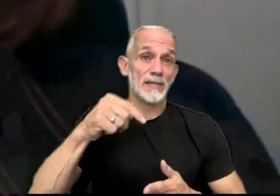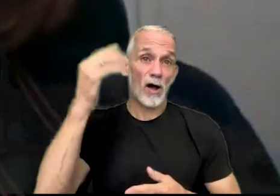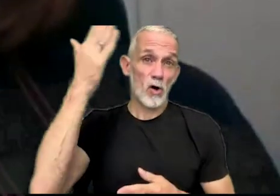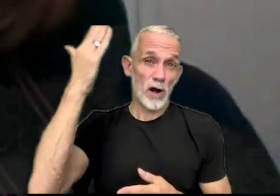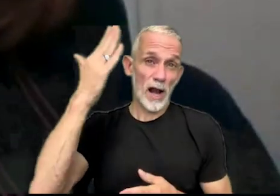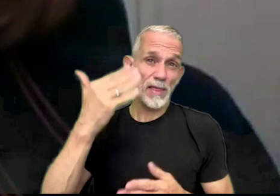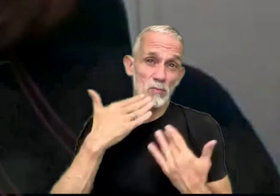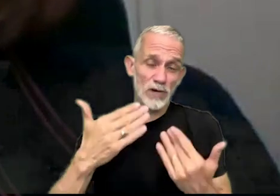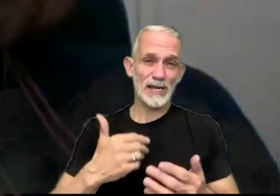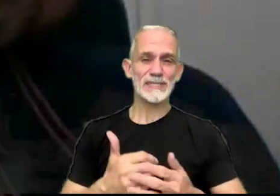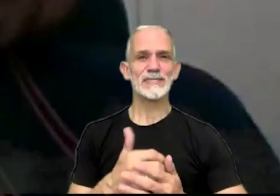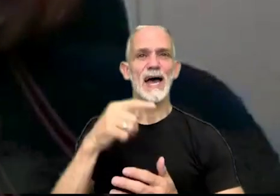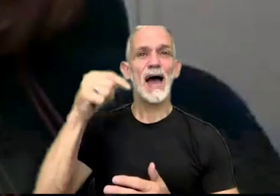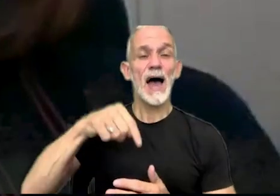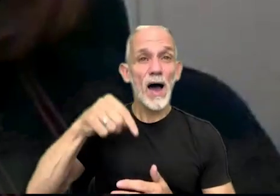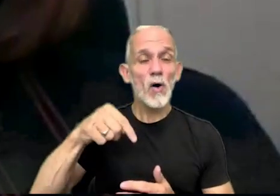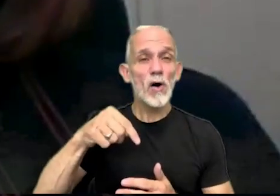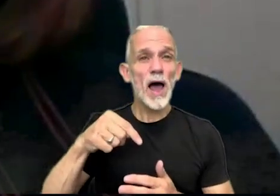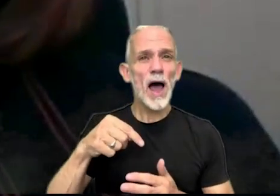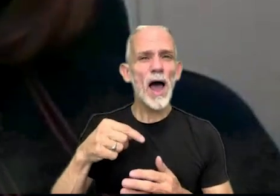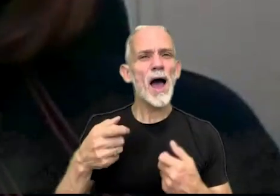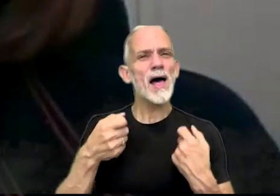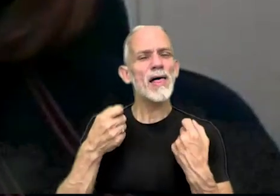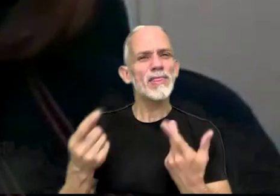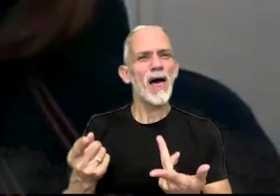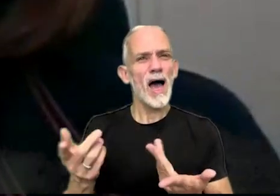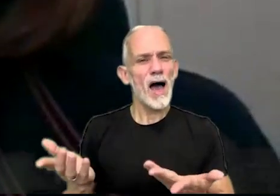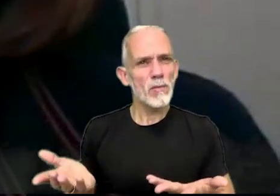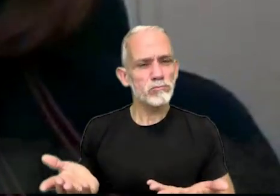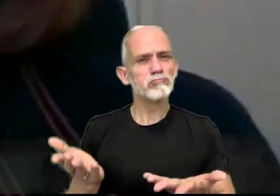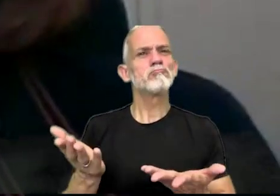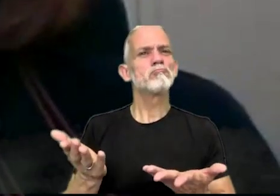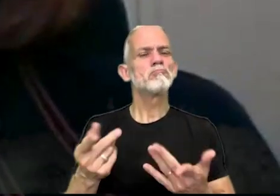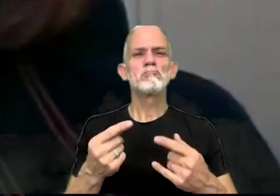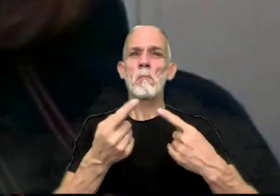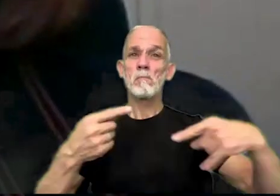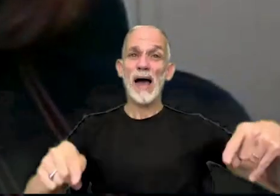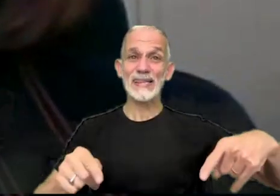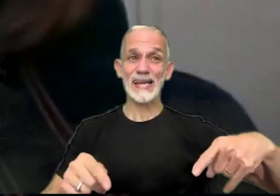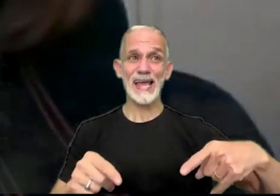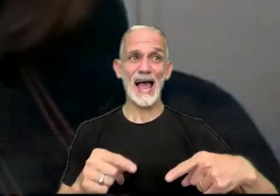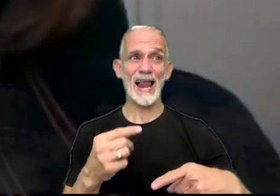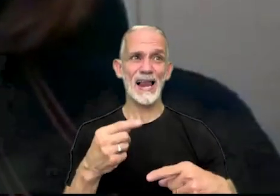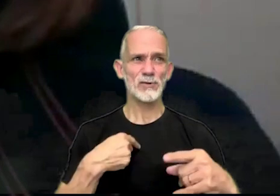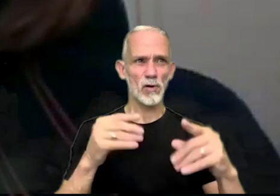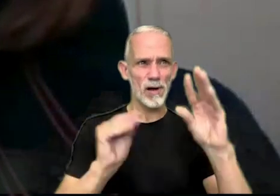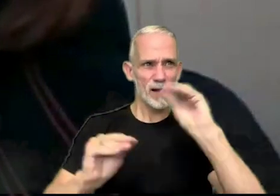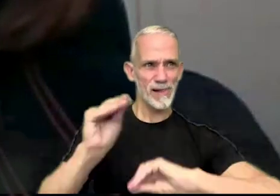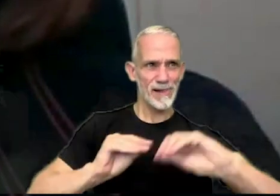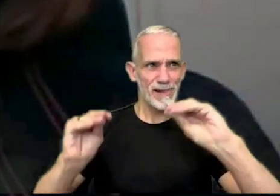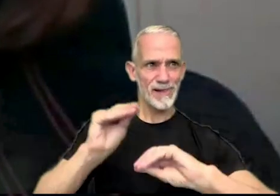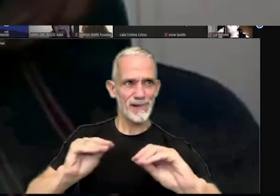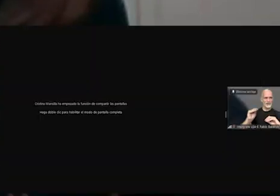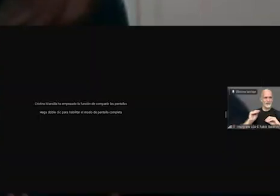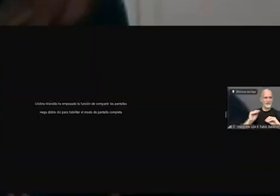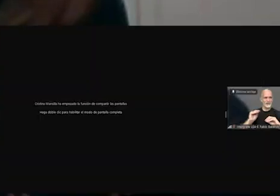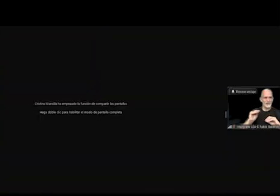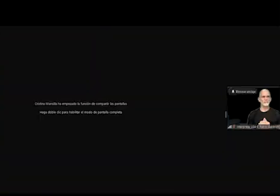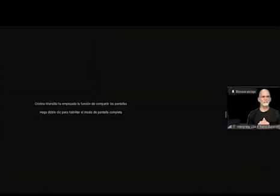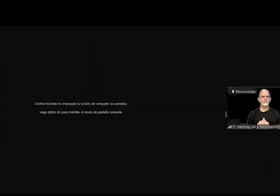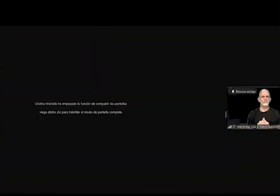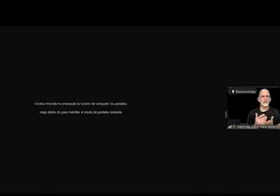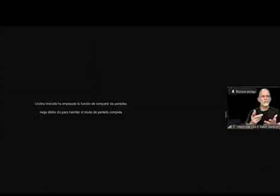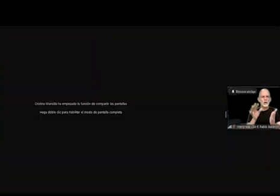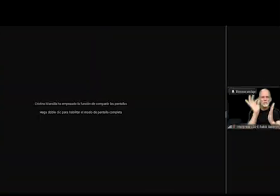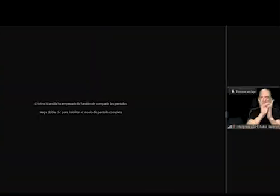jornada. A continuación, les presento un material que diseñé para, digamos,